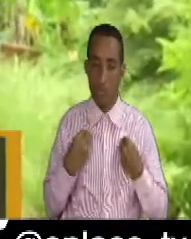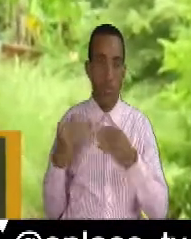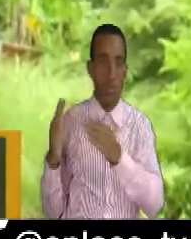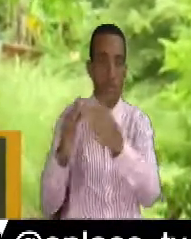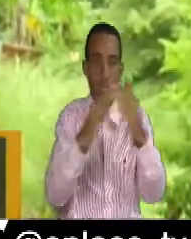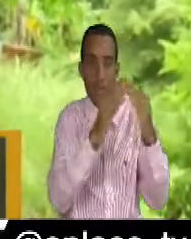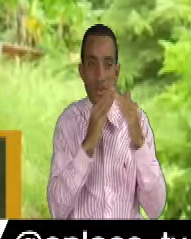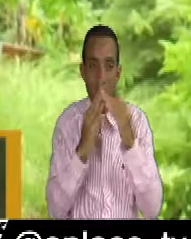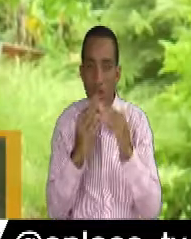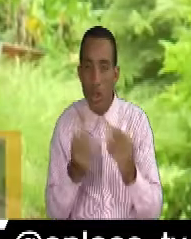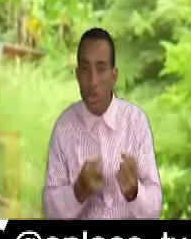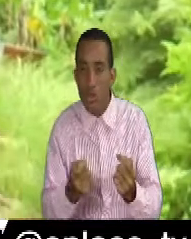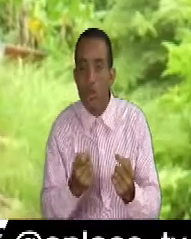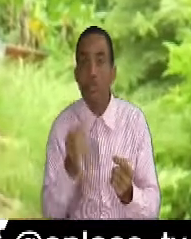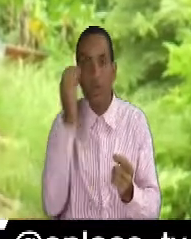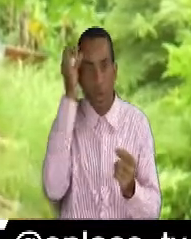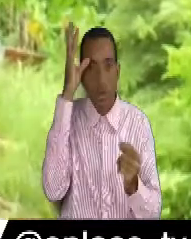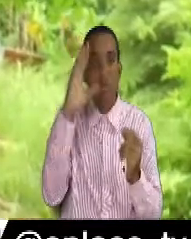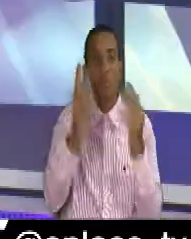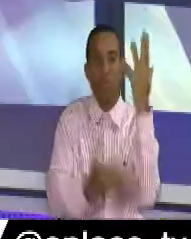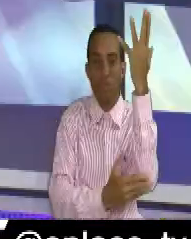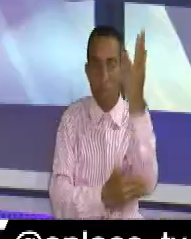que amenazan con caer sobre otras viviendas.